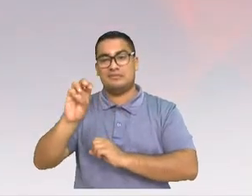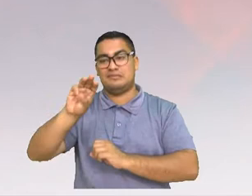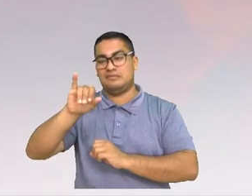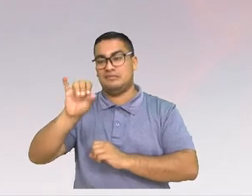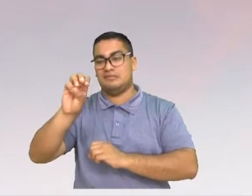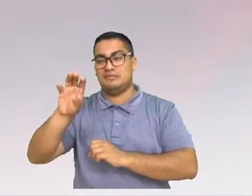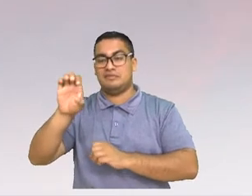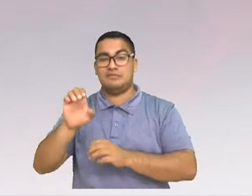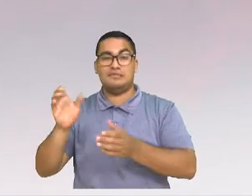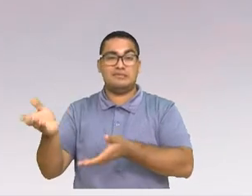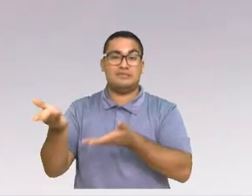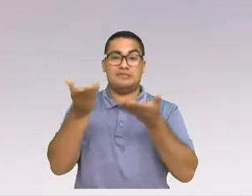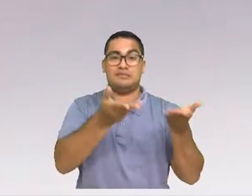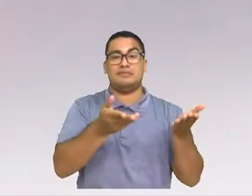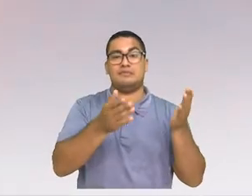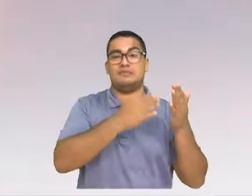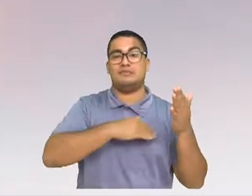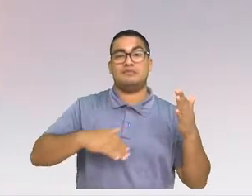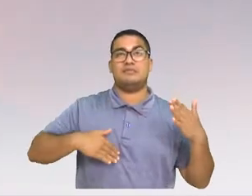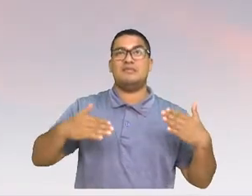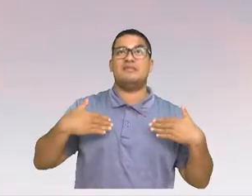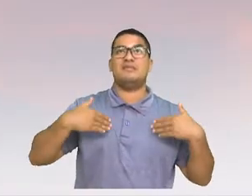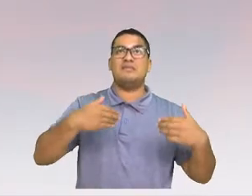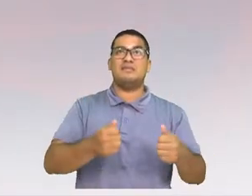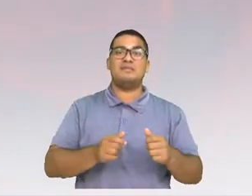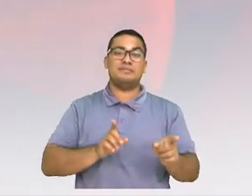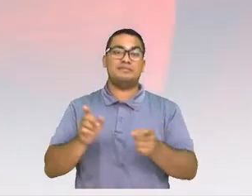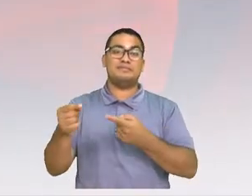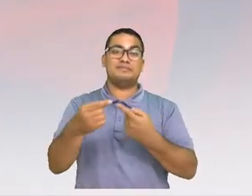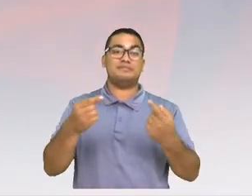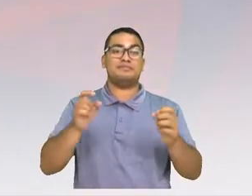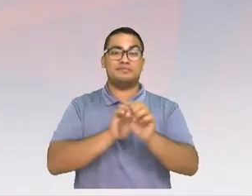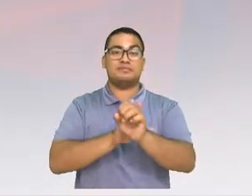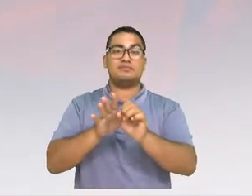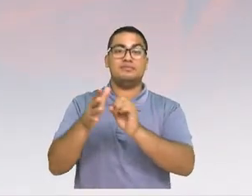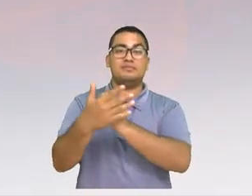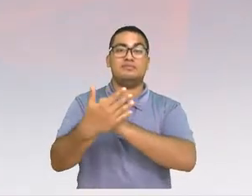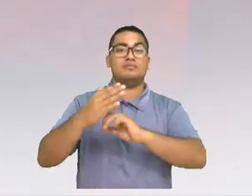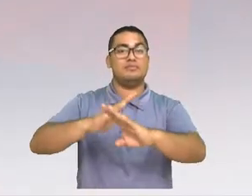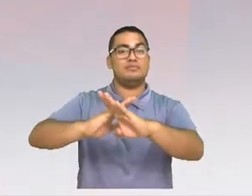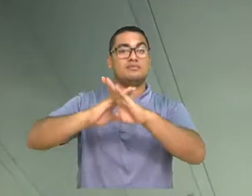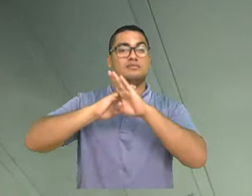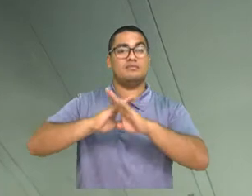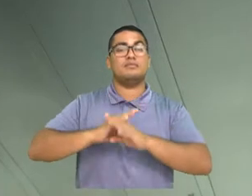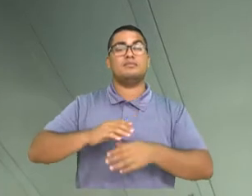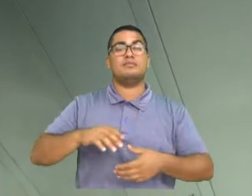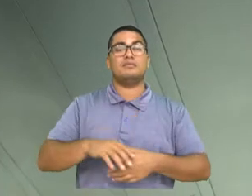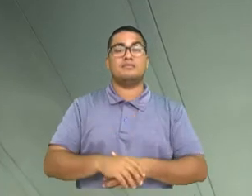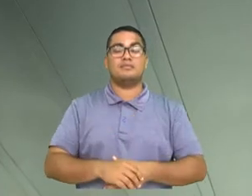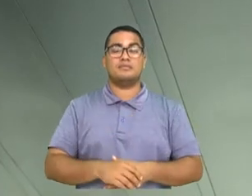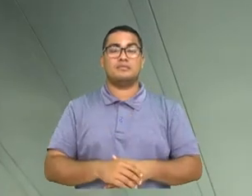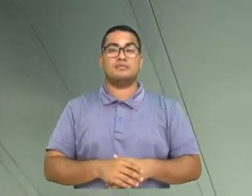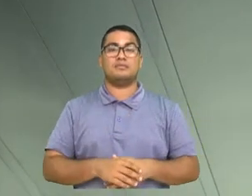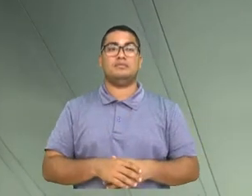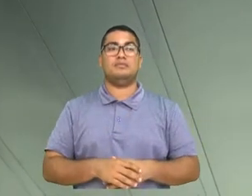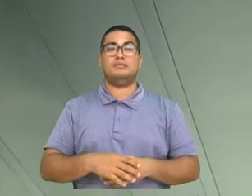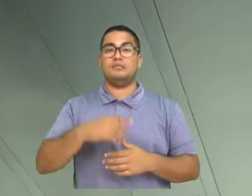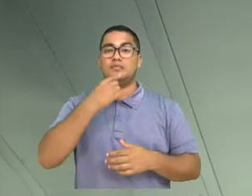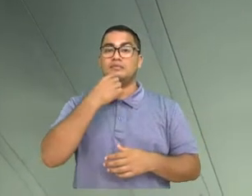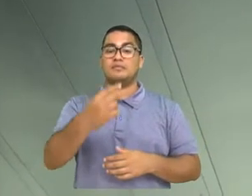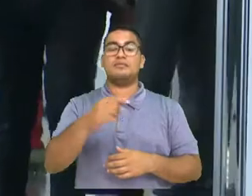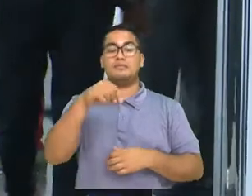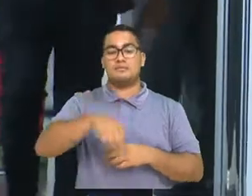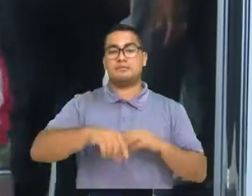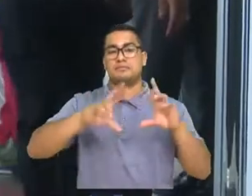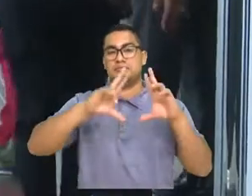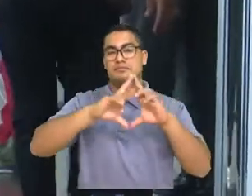de Salud, en apoyo a la estrategia de prevención y contención del COVID-19. Al mismo tiempo, reiteró que nuestro país se